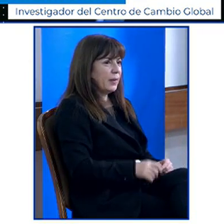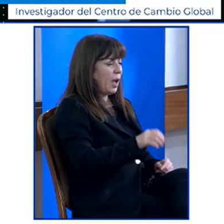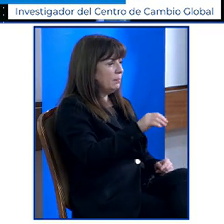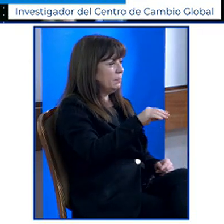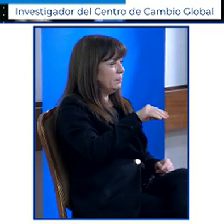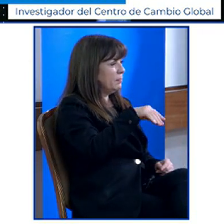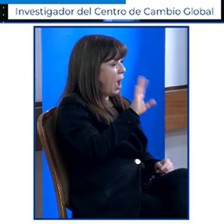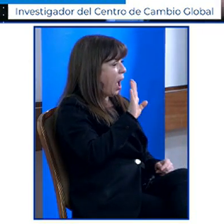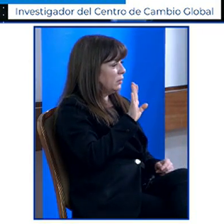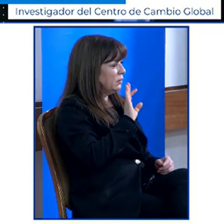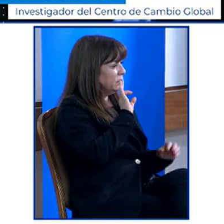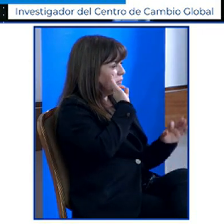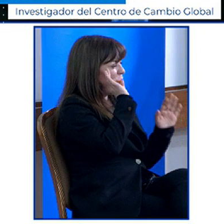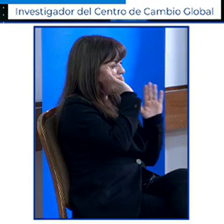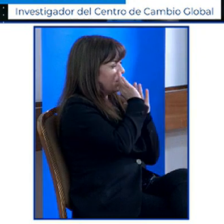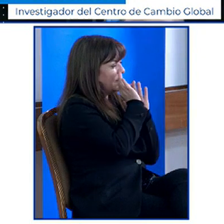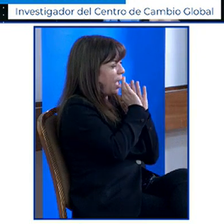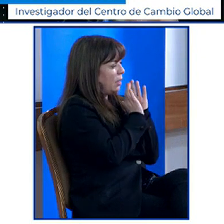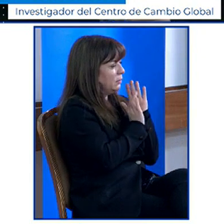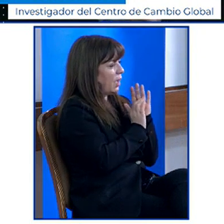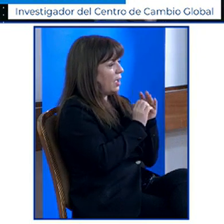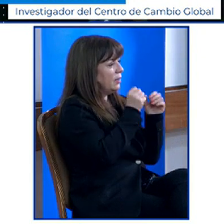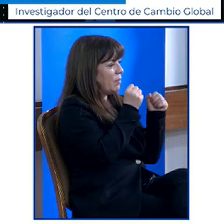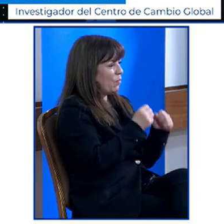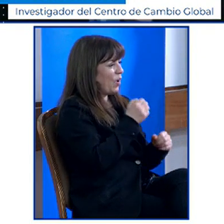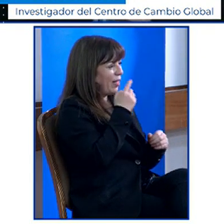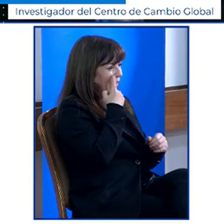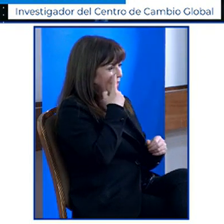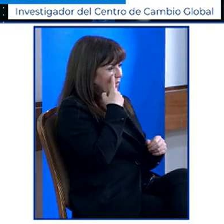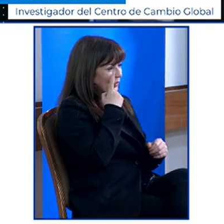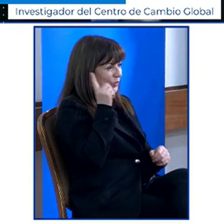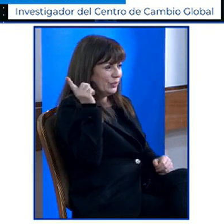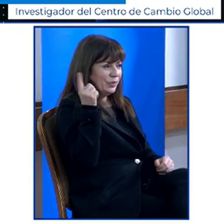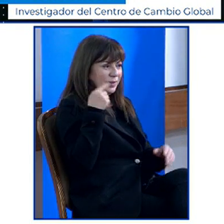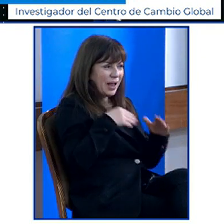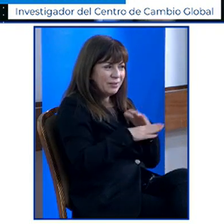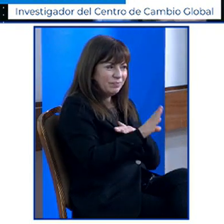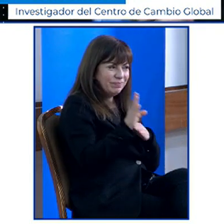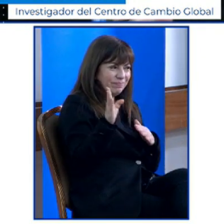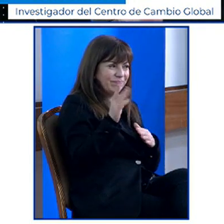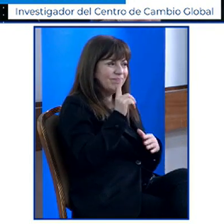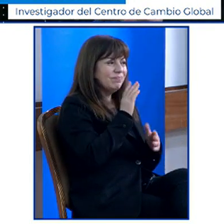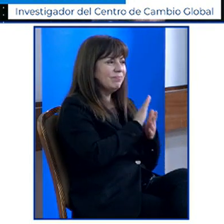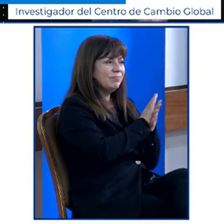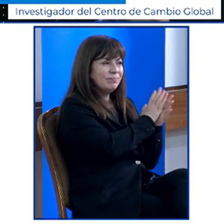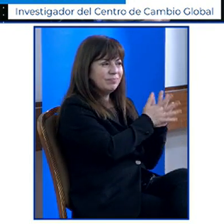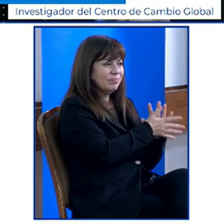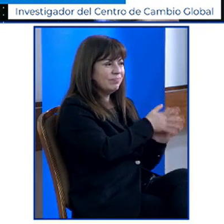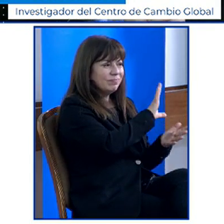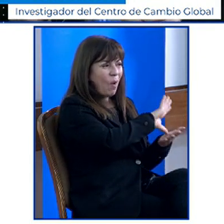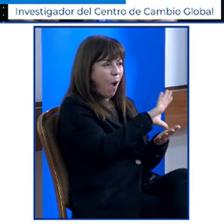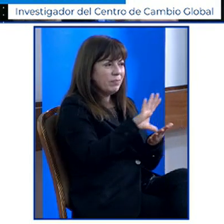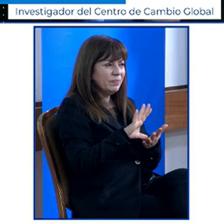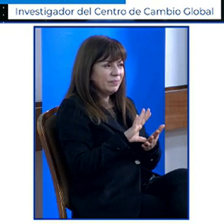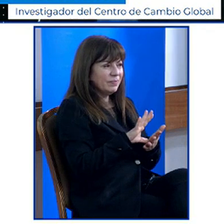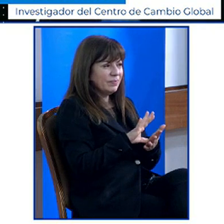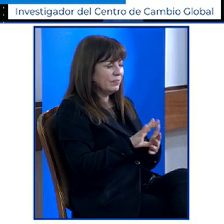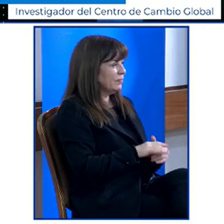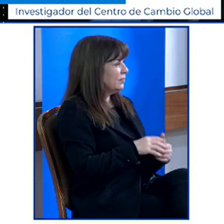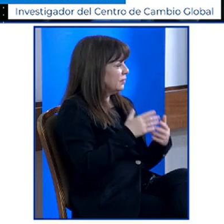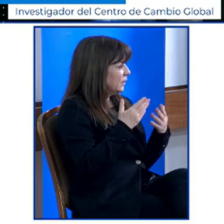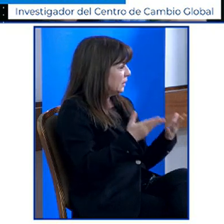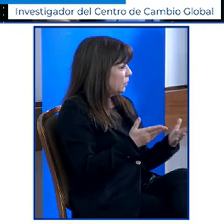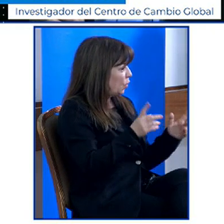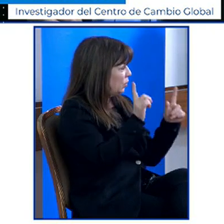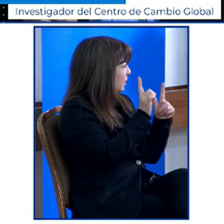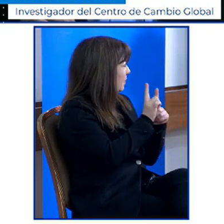mayor detalle pueden consultar el paper de Gasparini, que tiene todos los papers de esto. Entonces,